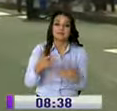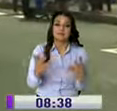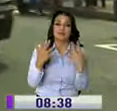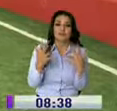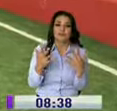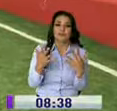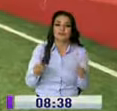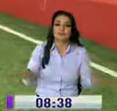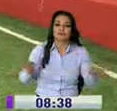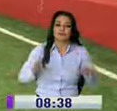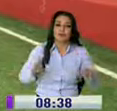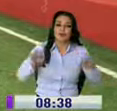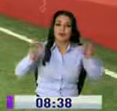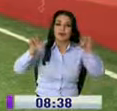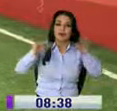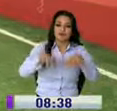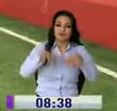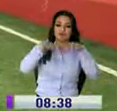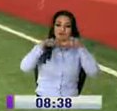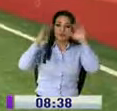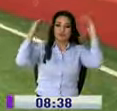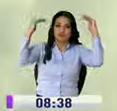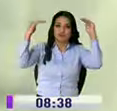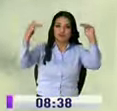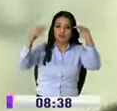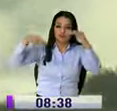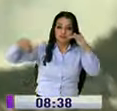se mejoró graderíos de tribuna, la cubierta,